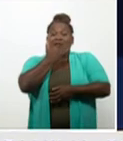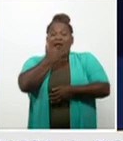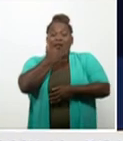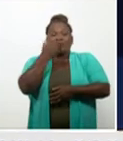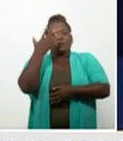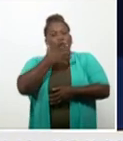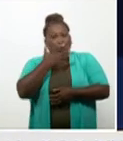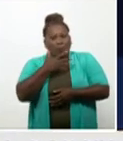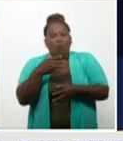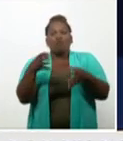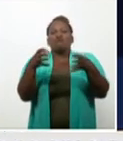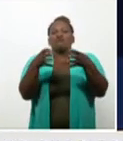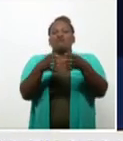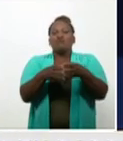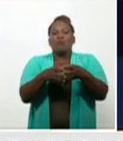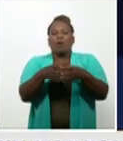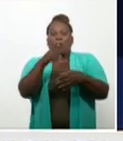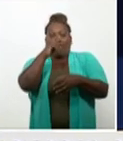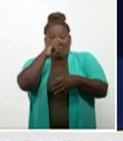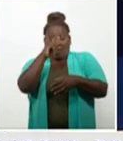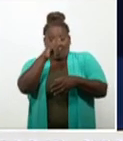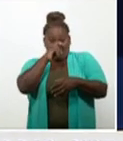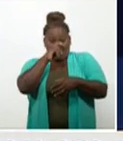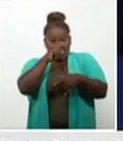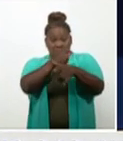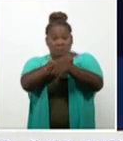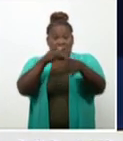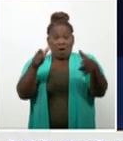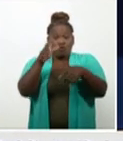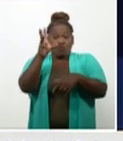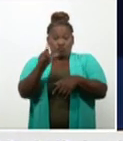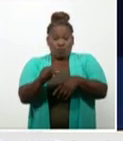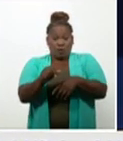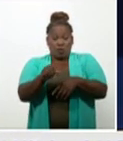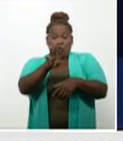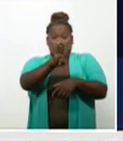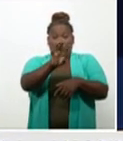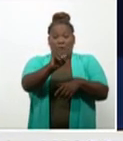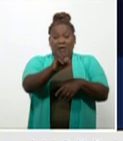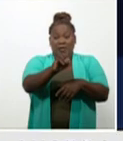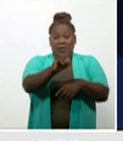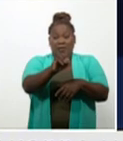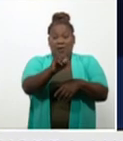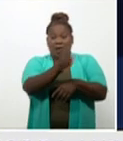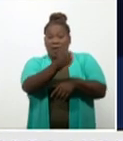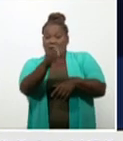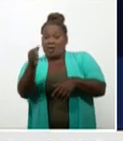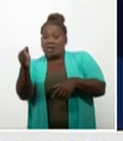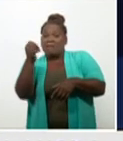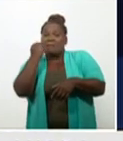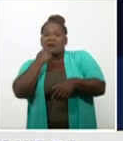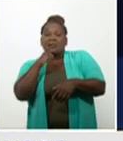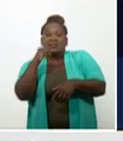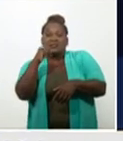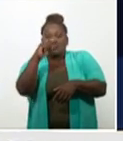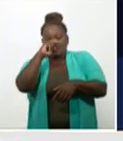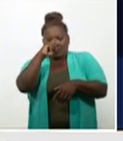El grupo de edad con un mayor número de casos fue el de 40 y más años, con 13 casos, que